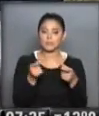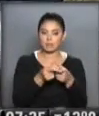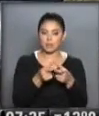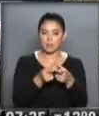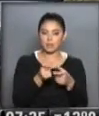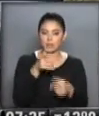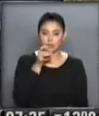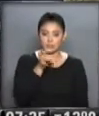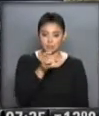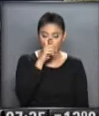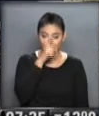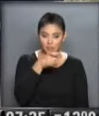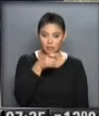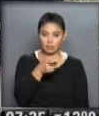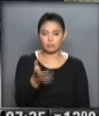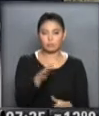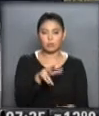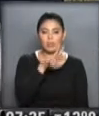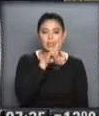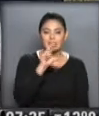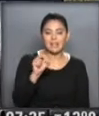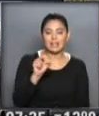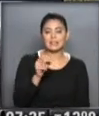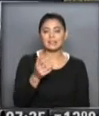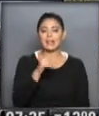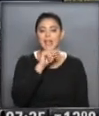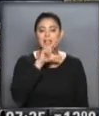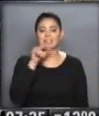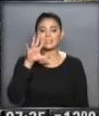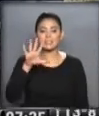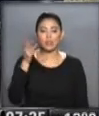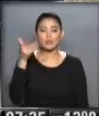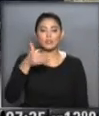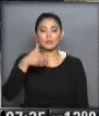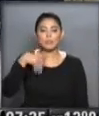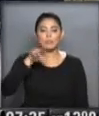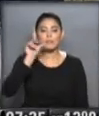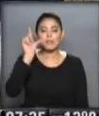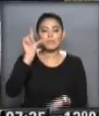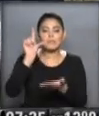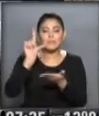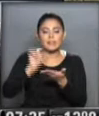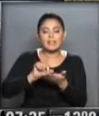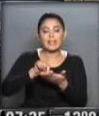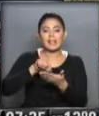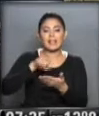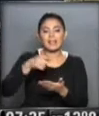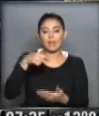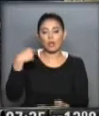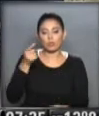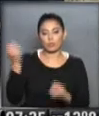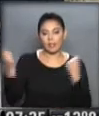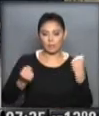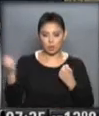del servicio ferroviario es entre un 30 y un 35% más barata que el transporte de